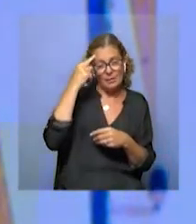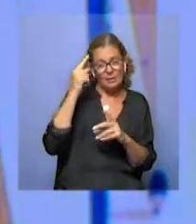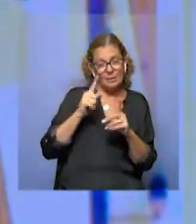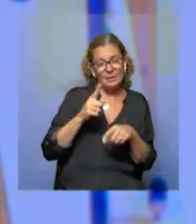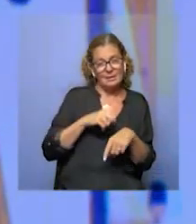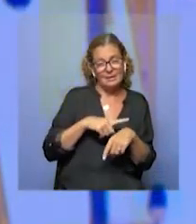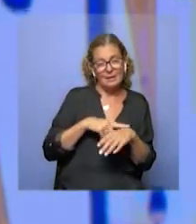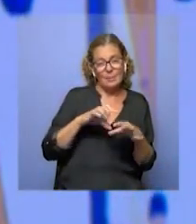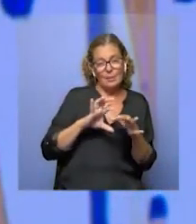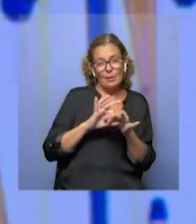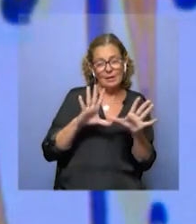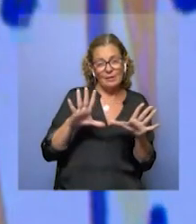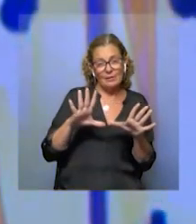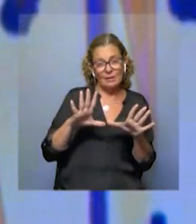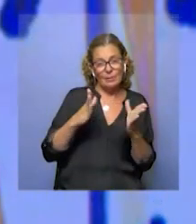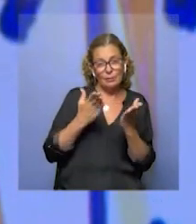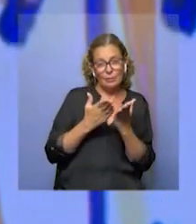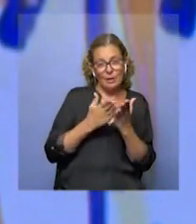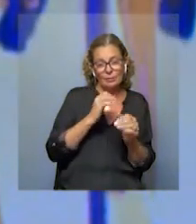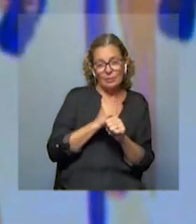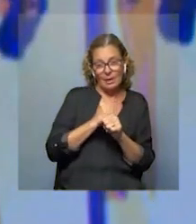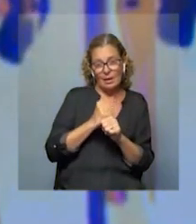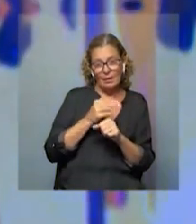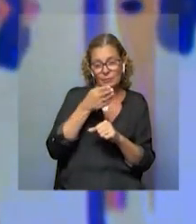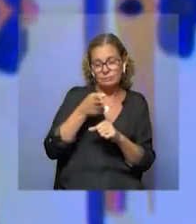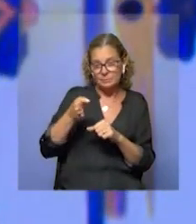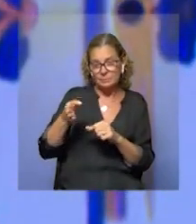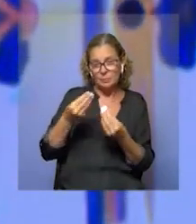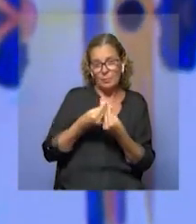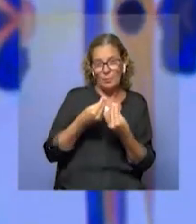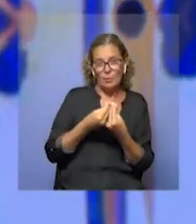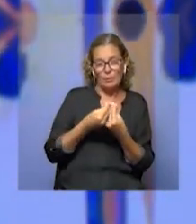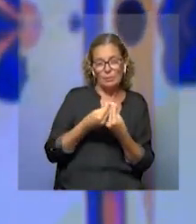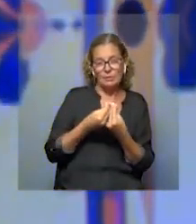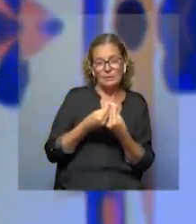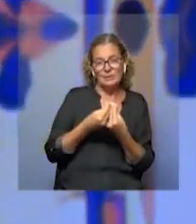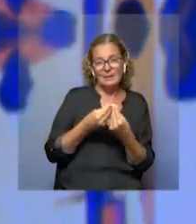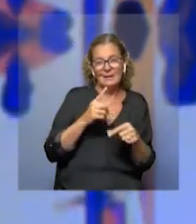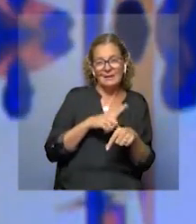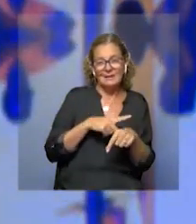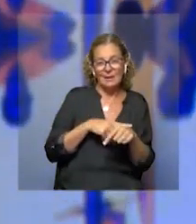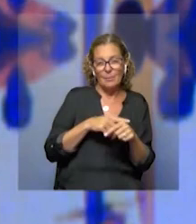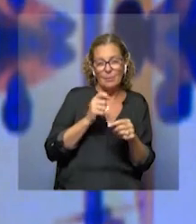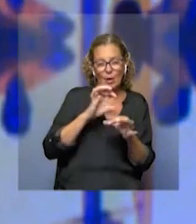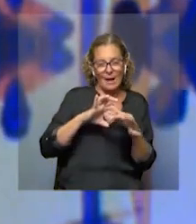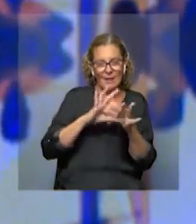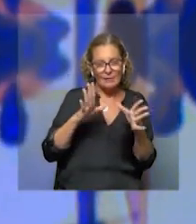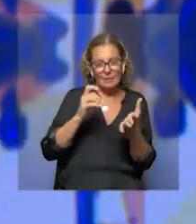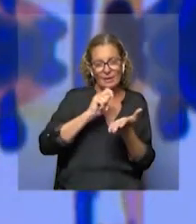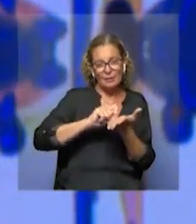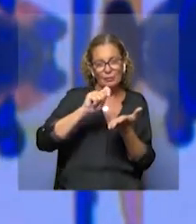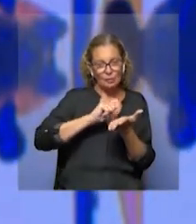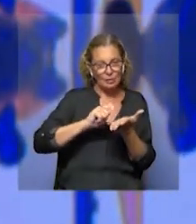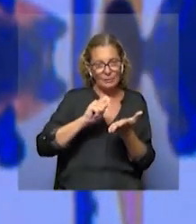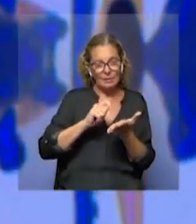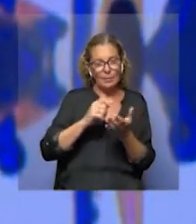tener tiempo libre Porque allá sí vivía como estudiando trabajando y yendo audiciones un montón tiempo libre para escribir que me inspiró un poco